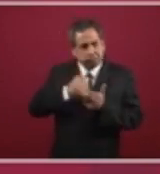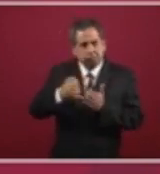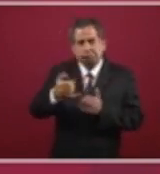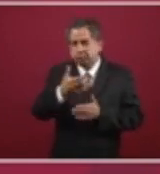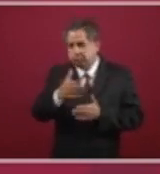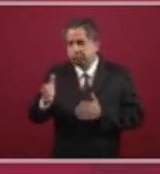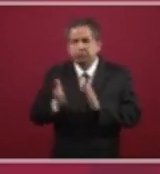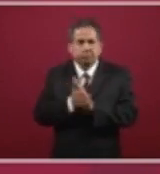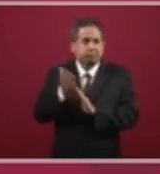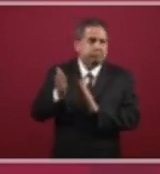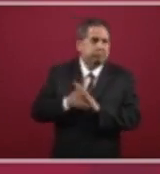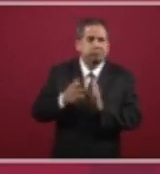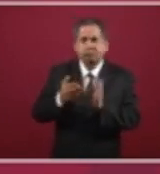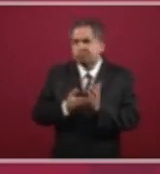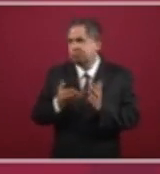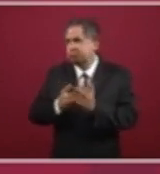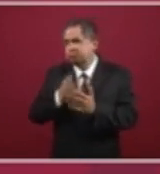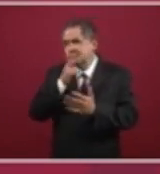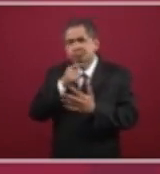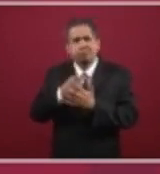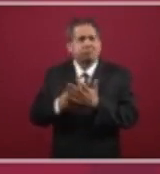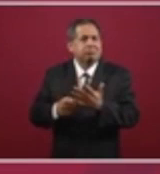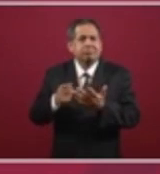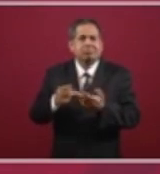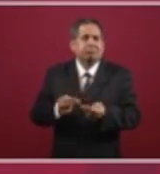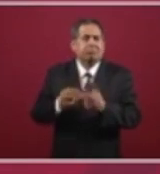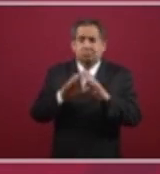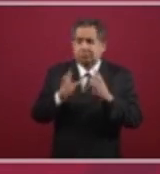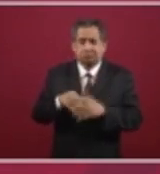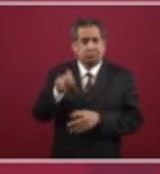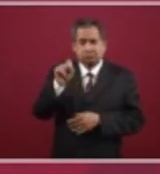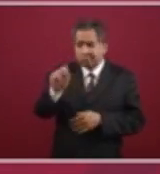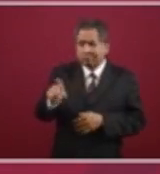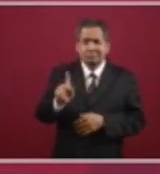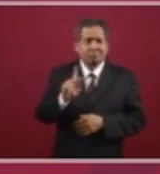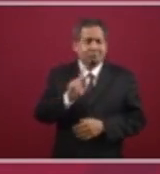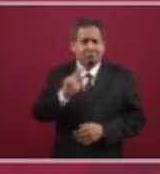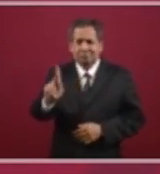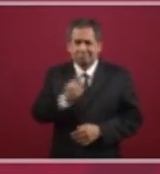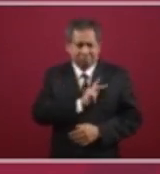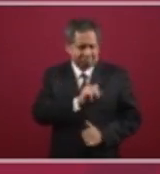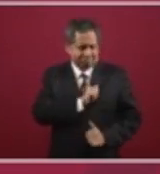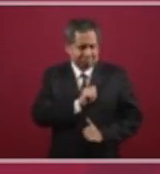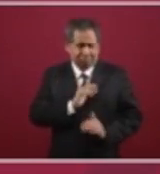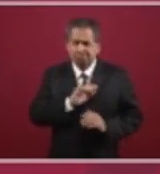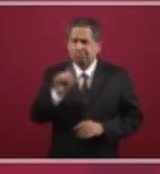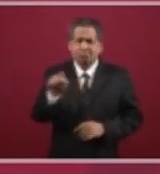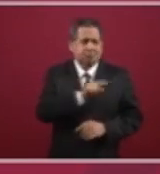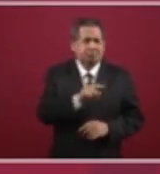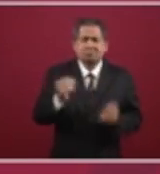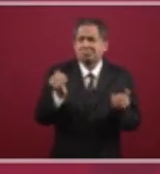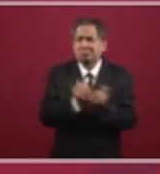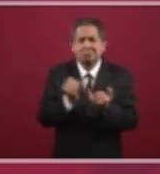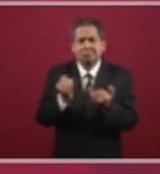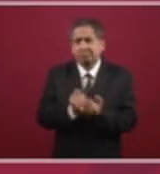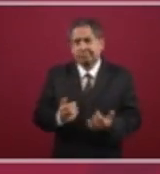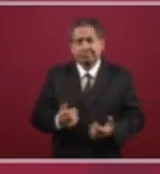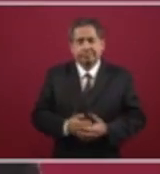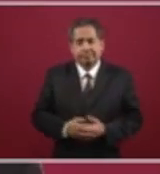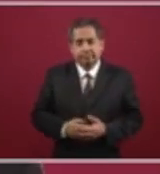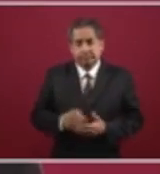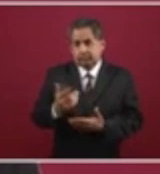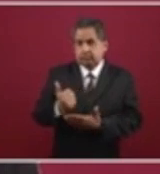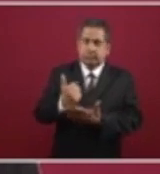obreros, hijos de mecánicos, hijos de comerciantes, los integrantes de las Fuerzas Armadas, y nos